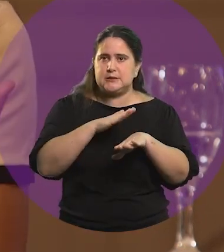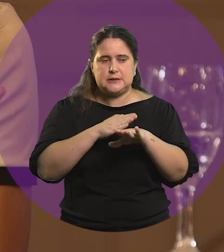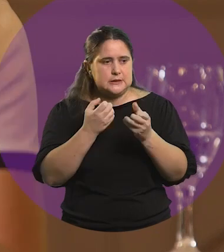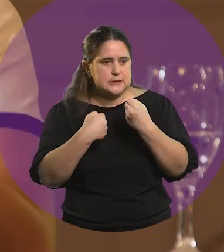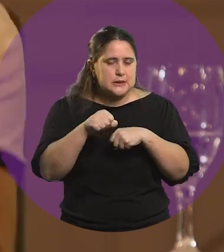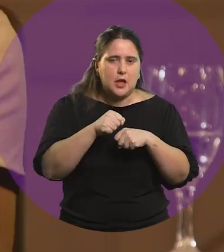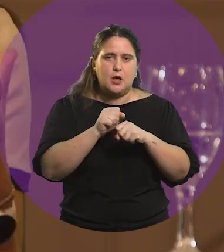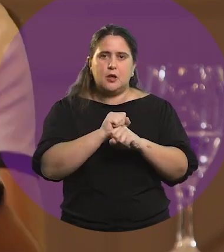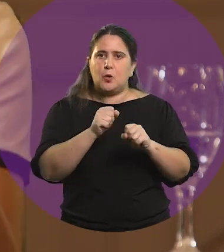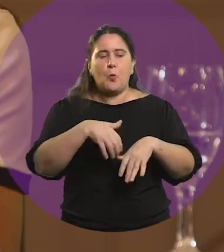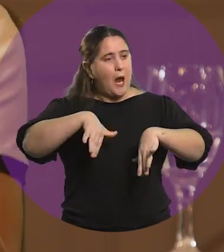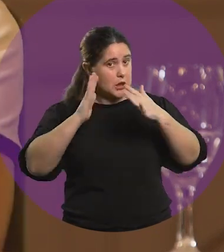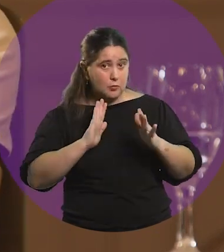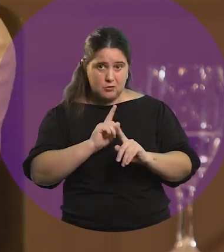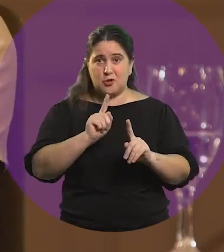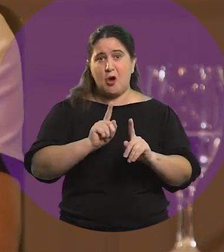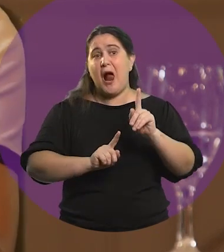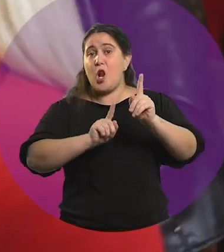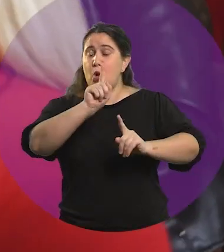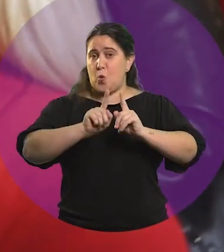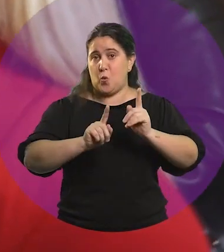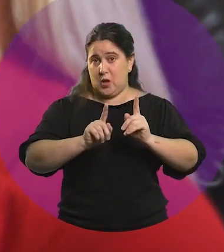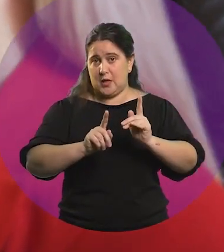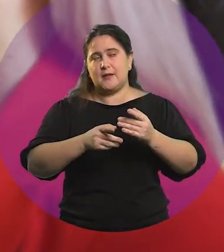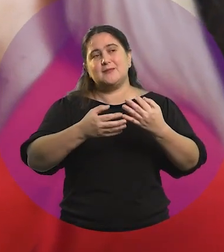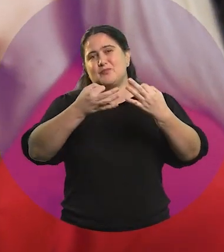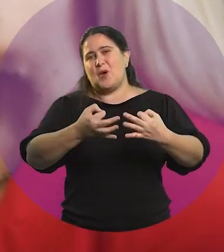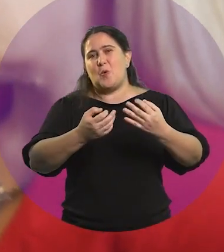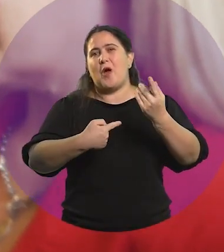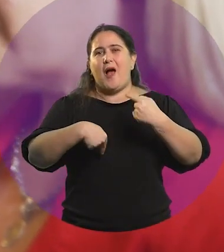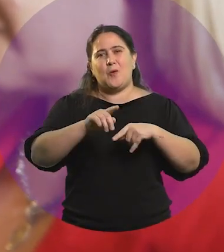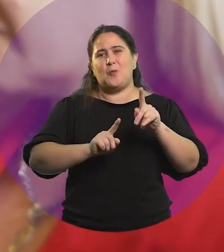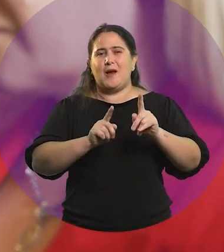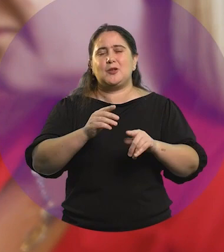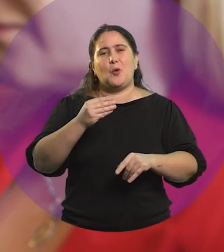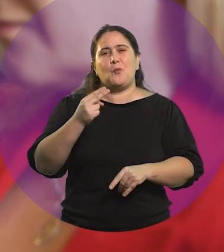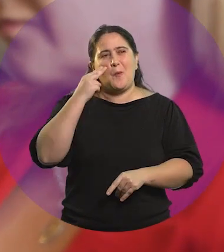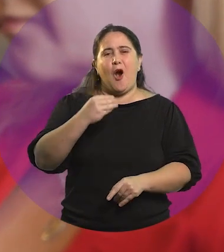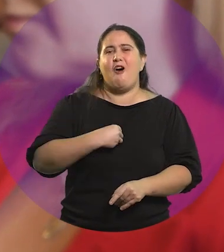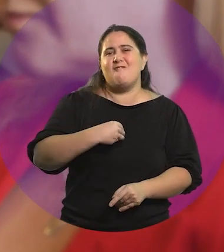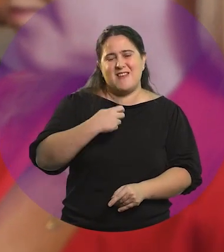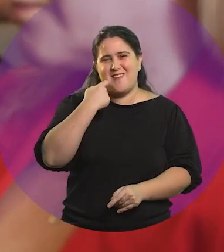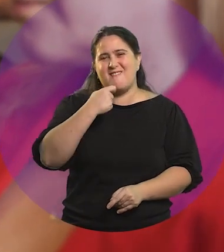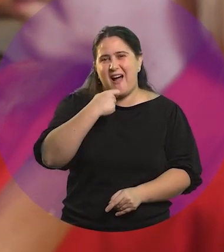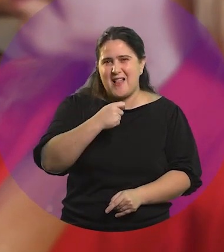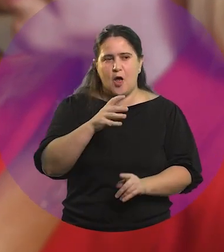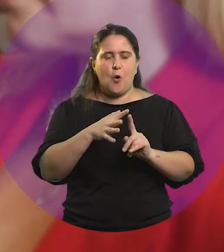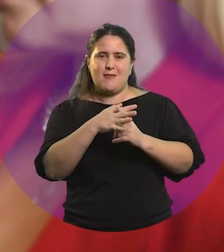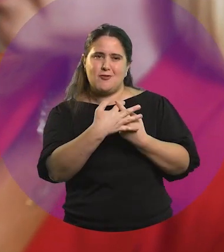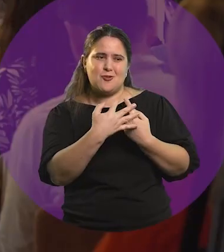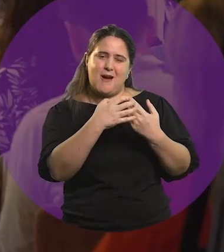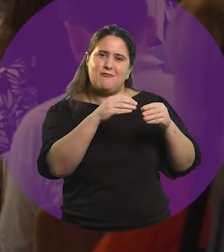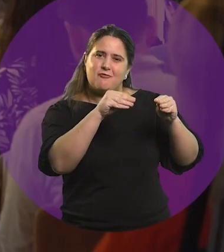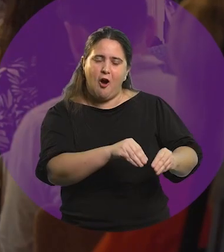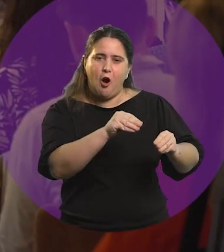momento, cualquier mujer, no, algunas, específicamente, seguramente las que vienen con mayor problema de confianza, de entornos